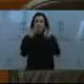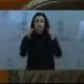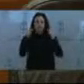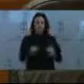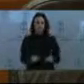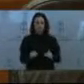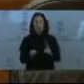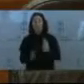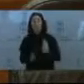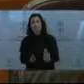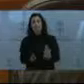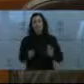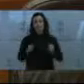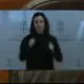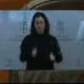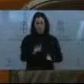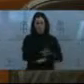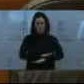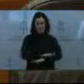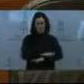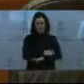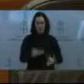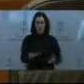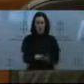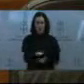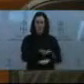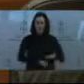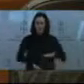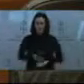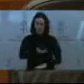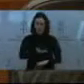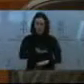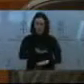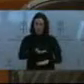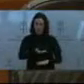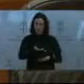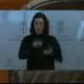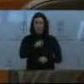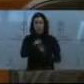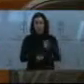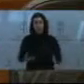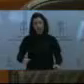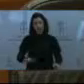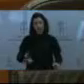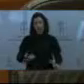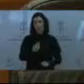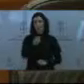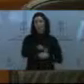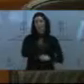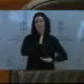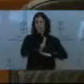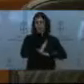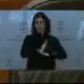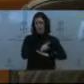y la colaboración ciudadana en la primera mitad del 18, del año 18, se instalaron